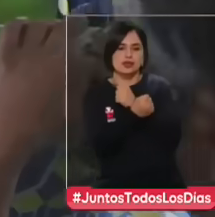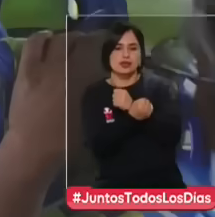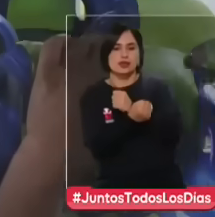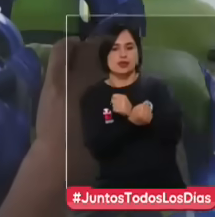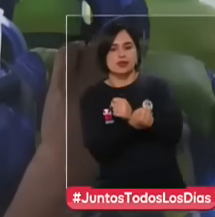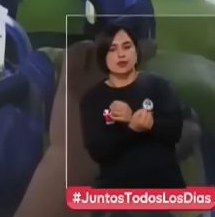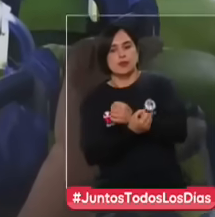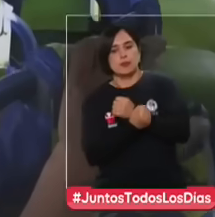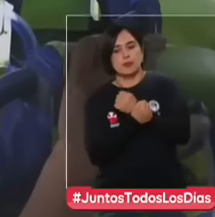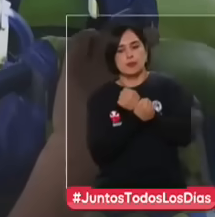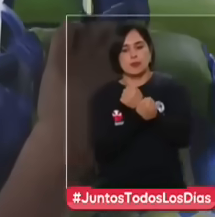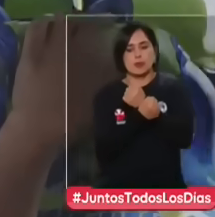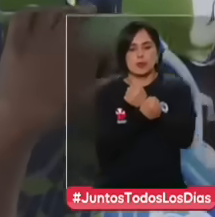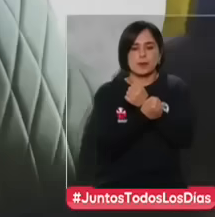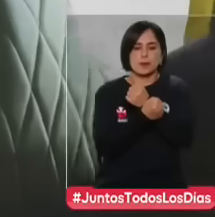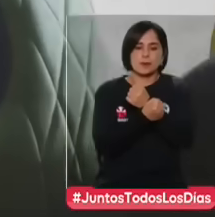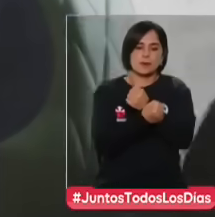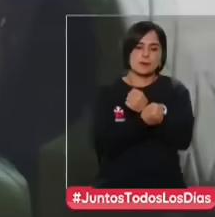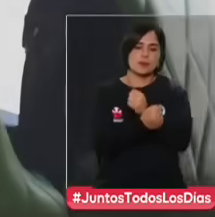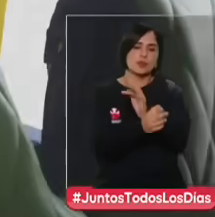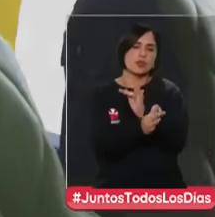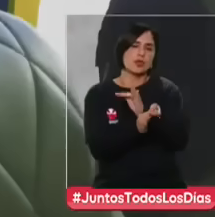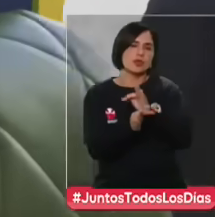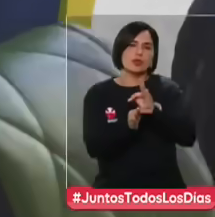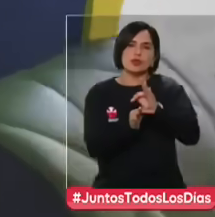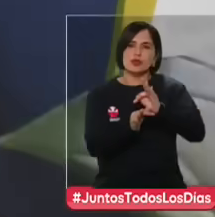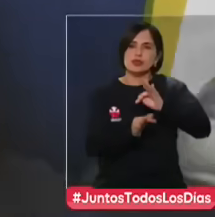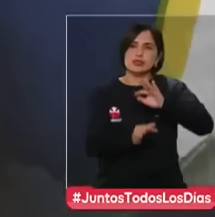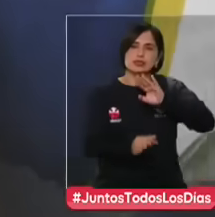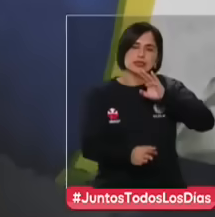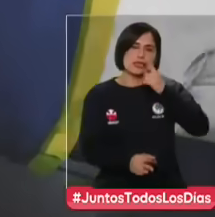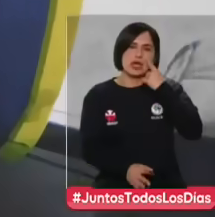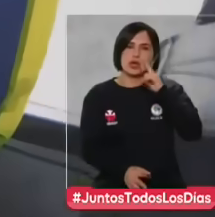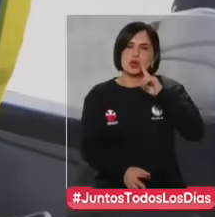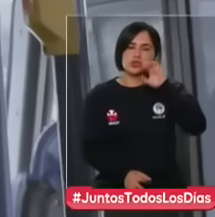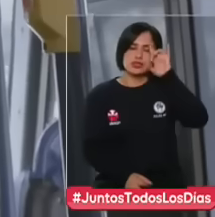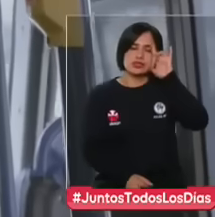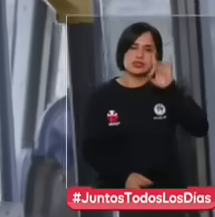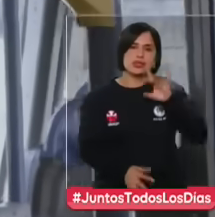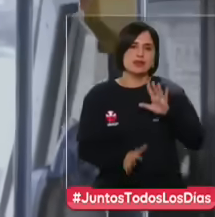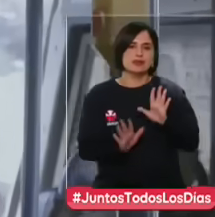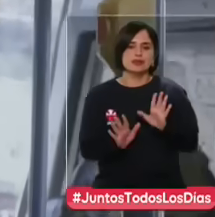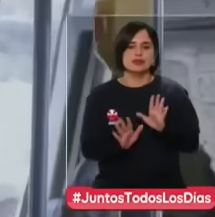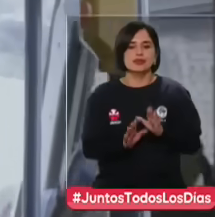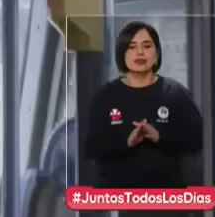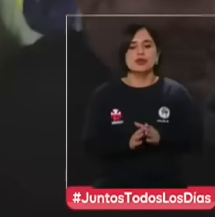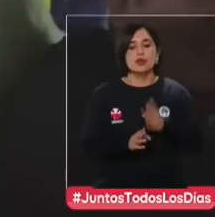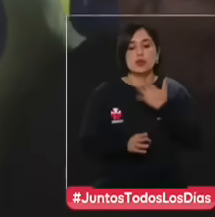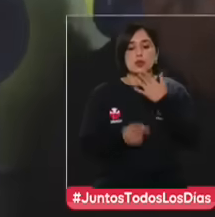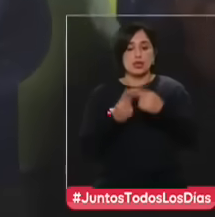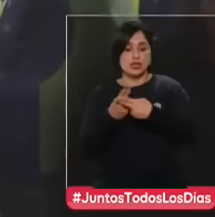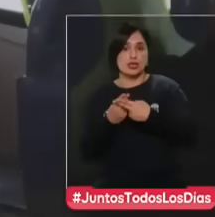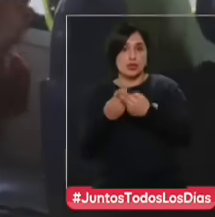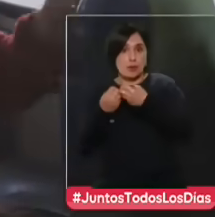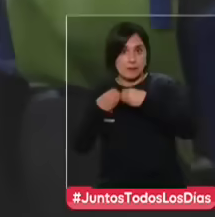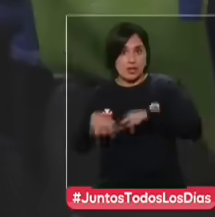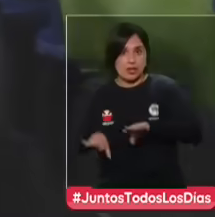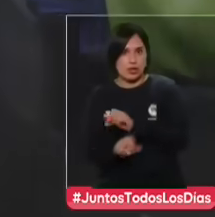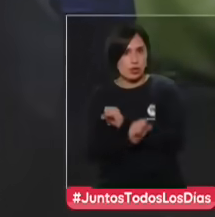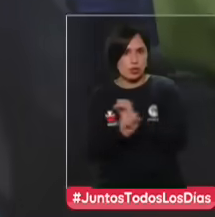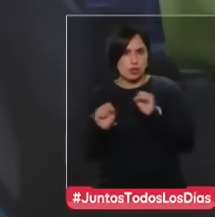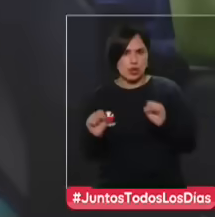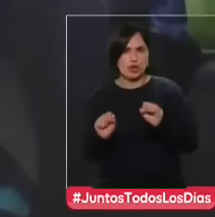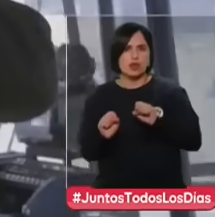te amaré, como nunca se ha sabido. Porque la Teletón no se puede perder,